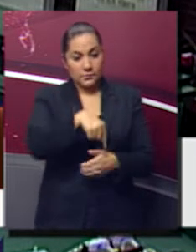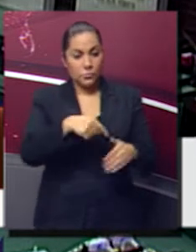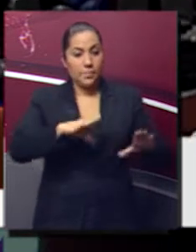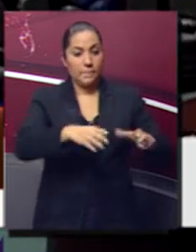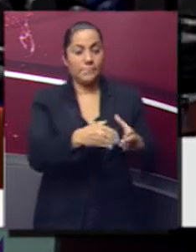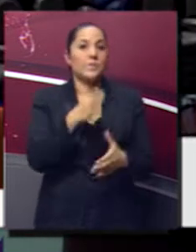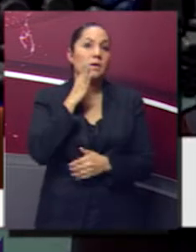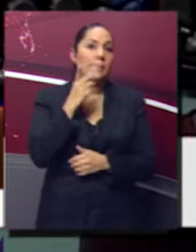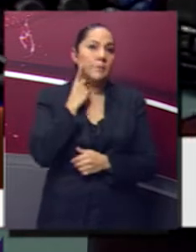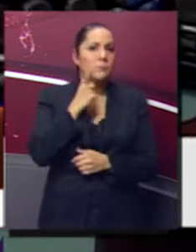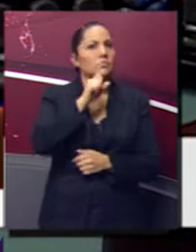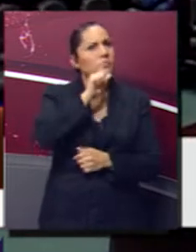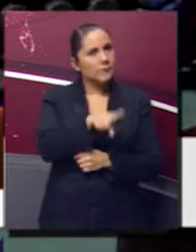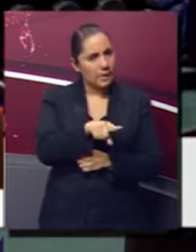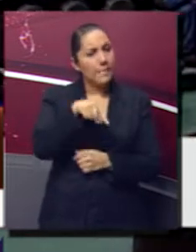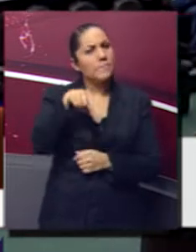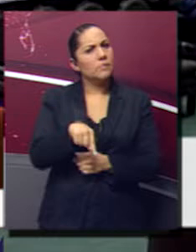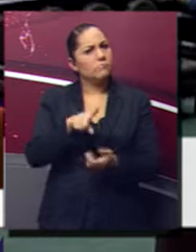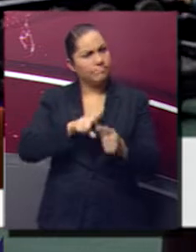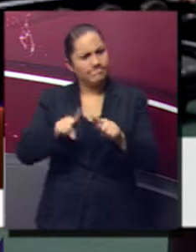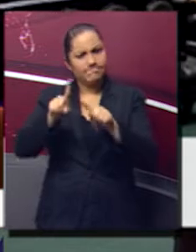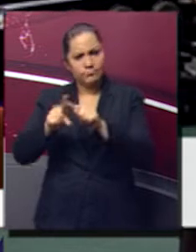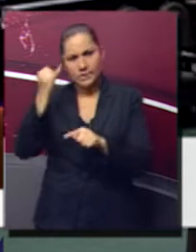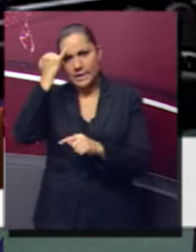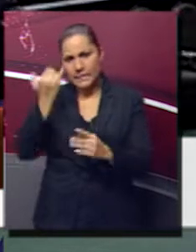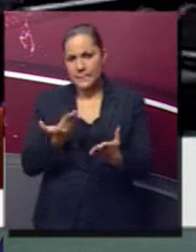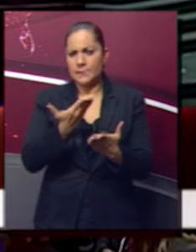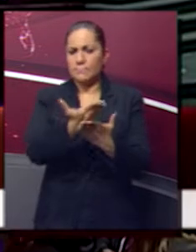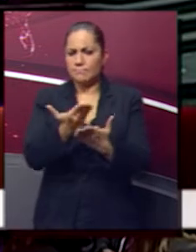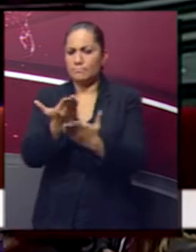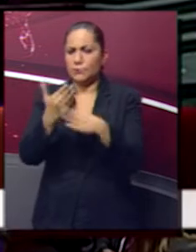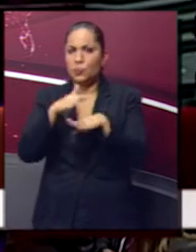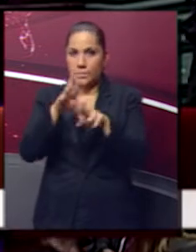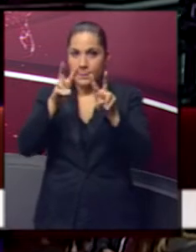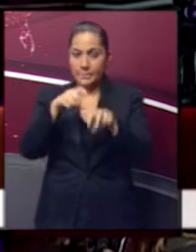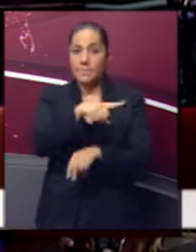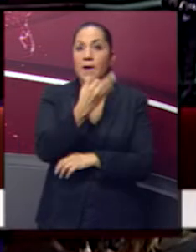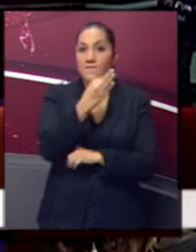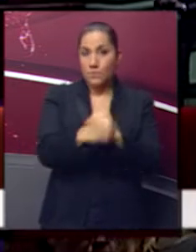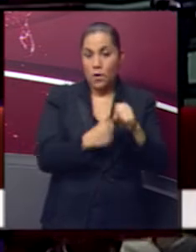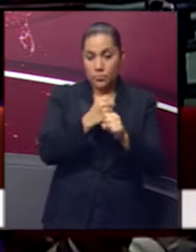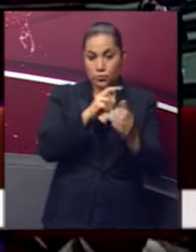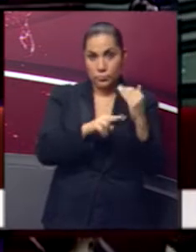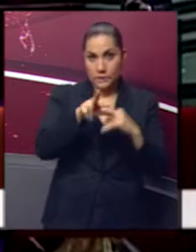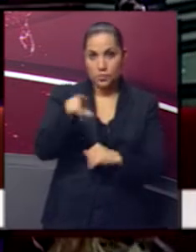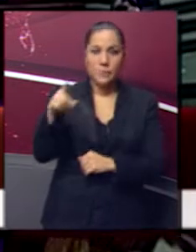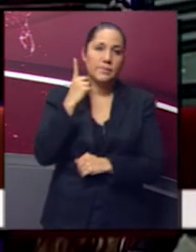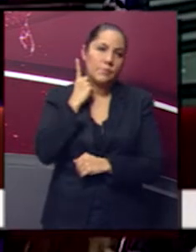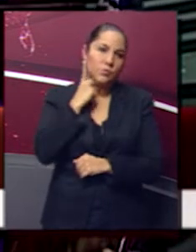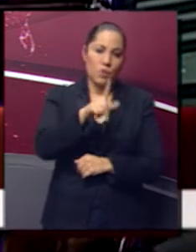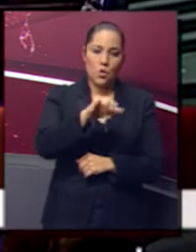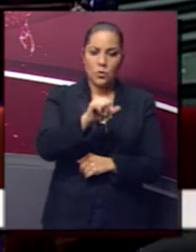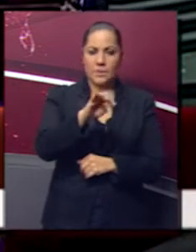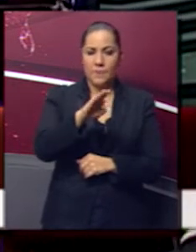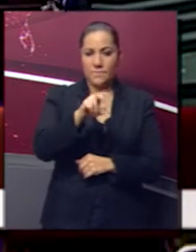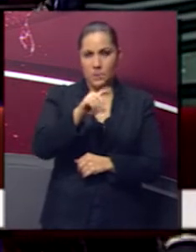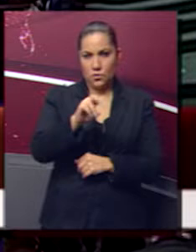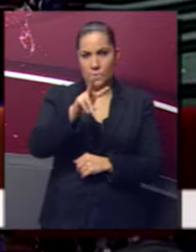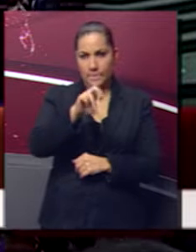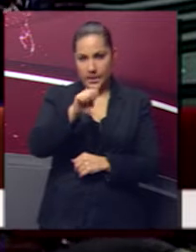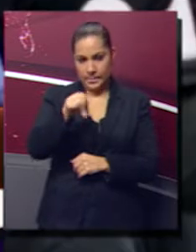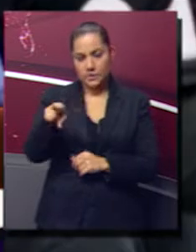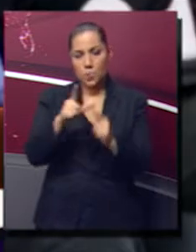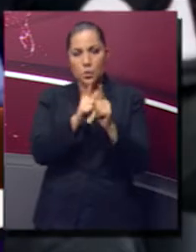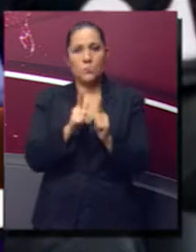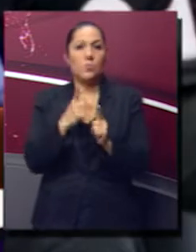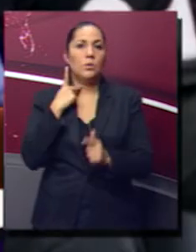de varias iniciativas en la materia, como la presentada en febrero de 2018 por parte del diputado Luis Alfredo Valles Mendoza, de la fracción de Nueva